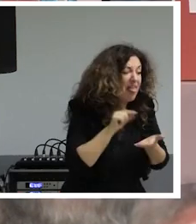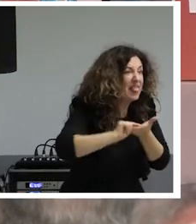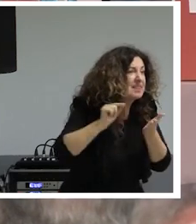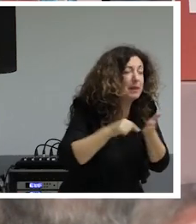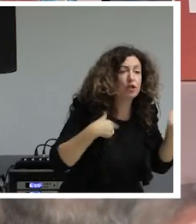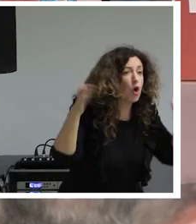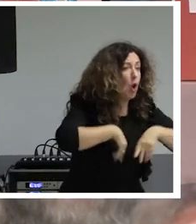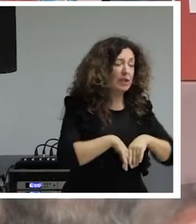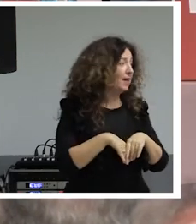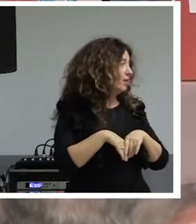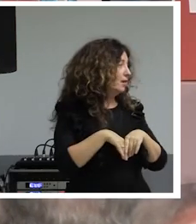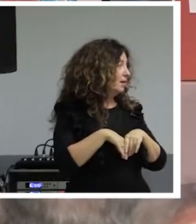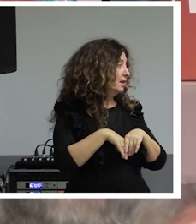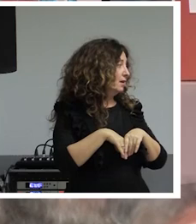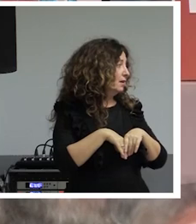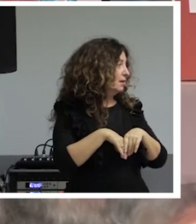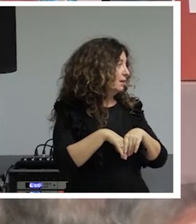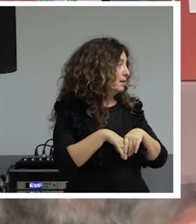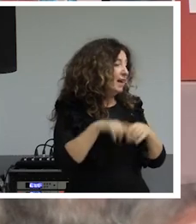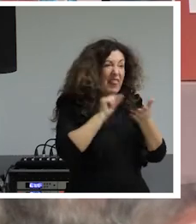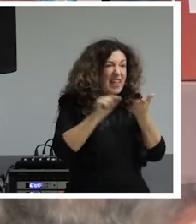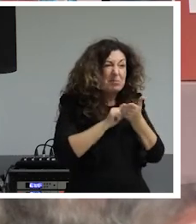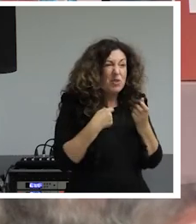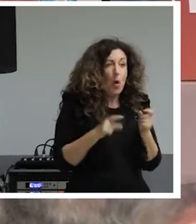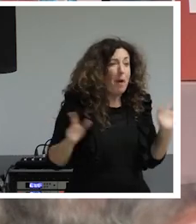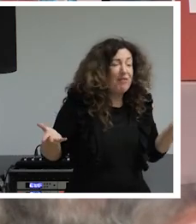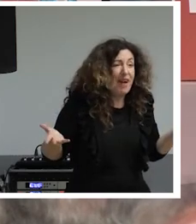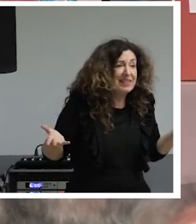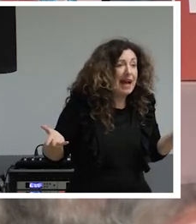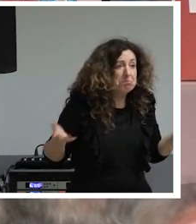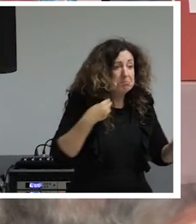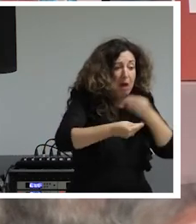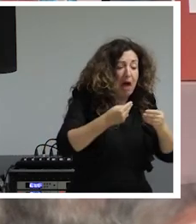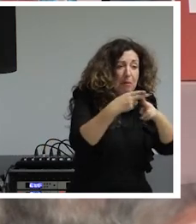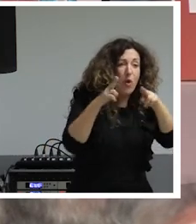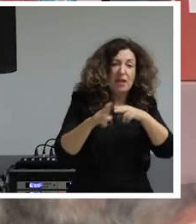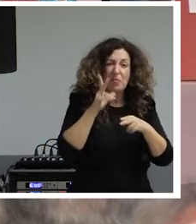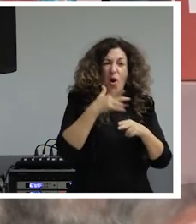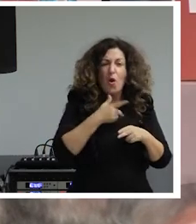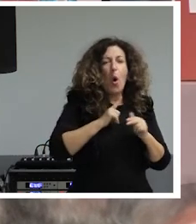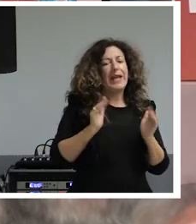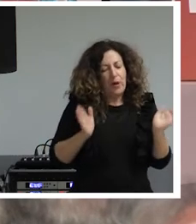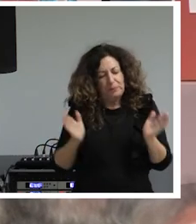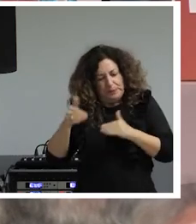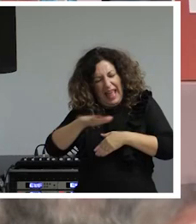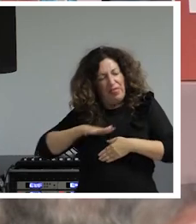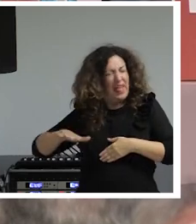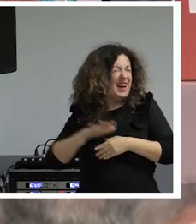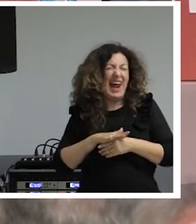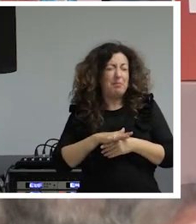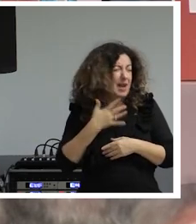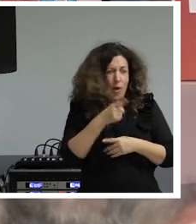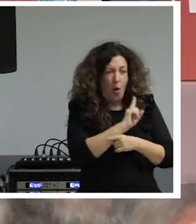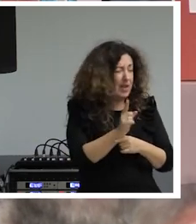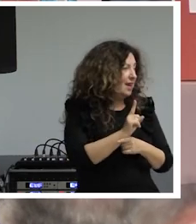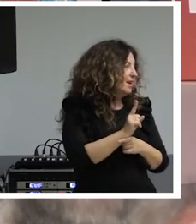para saber lo que le importa a la gente la calle el otro día se lo decía a un compañero ayer que estuvimos hablando yo en el ayuntamiento de alcorcón no tengo despacho